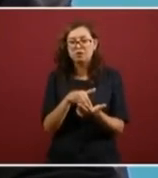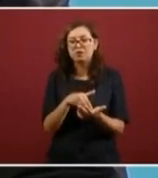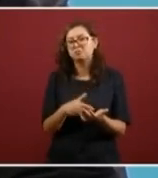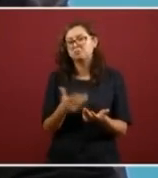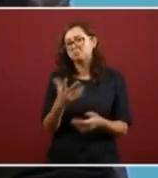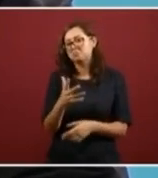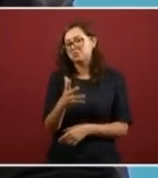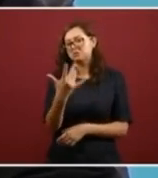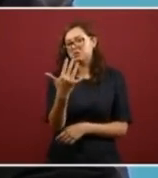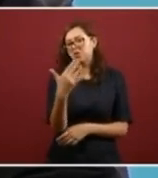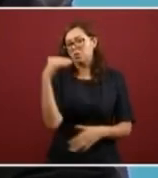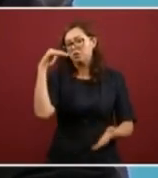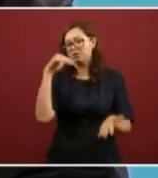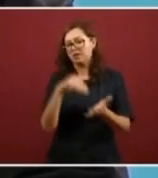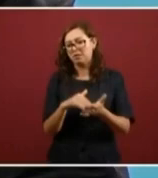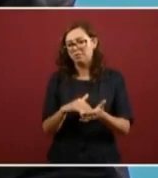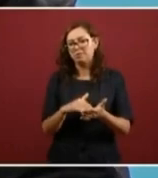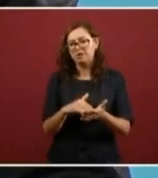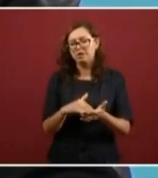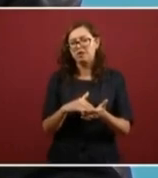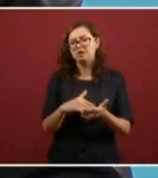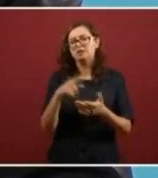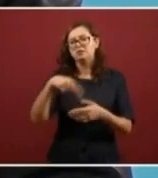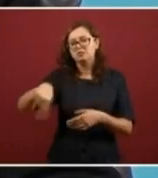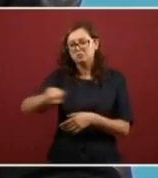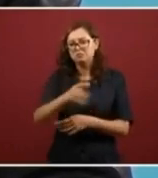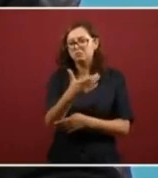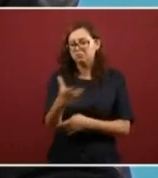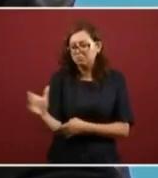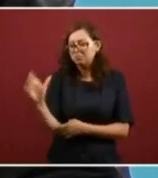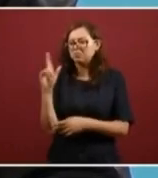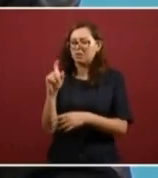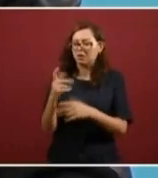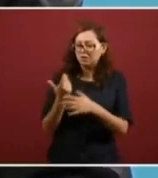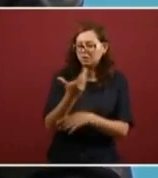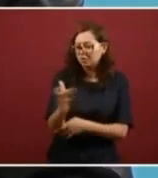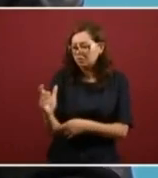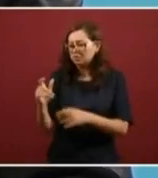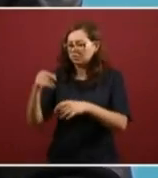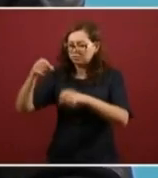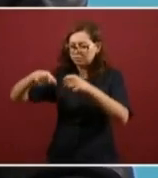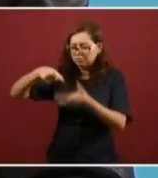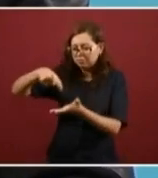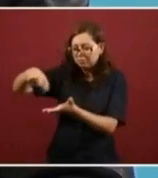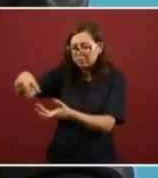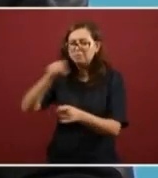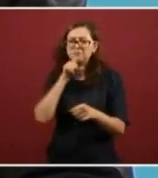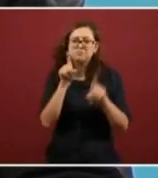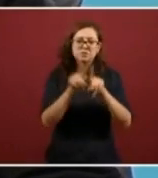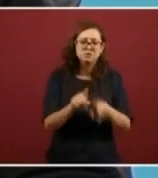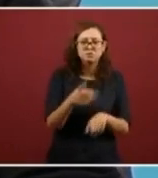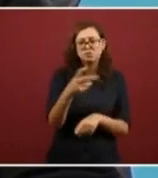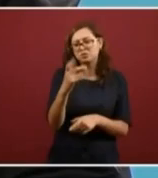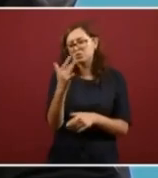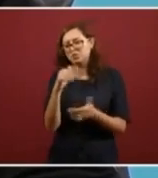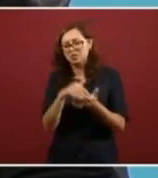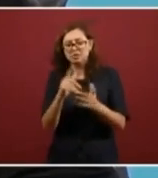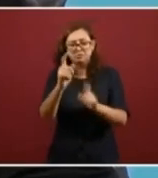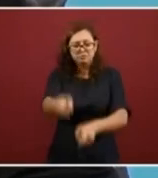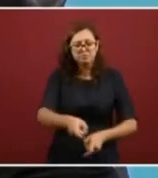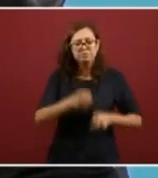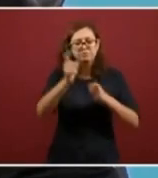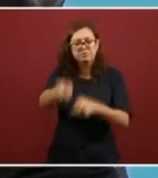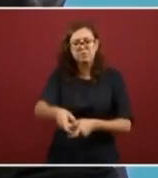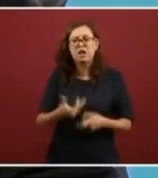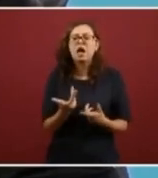de 50,000 se dedican a la acuacultura, maricultura, 250,000 a la pesca de extracción. Y cabe señalar también